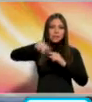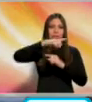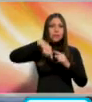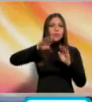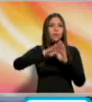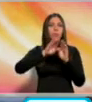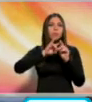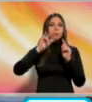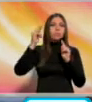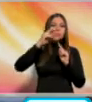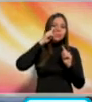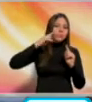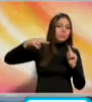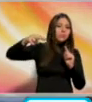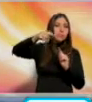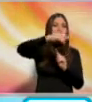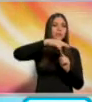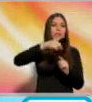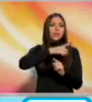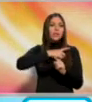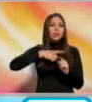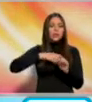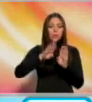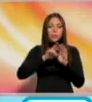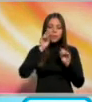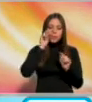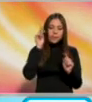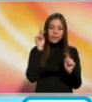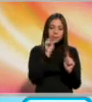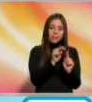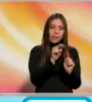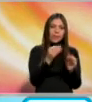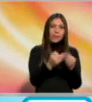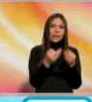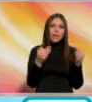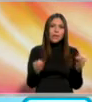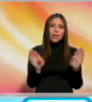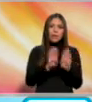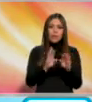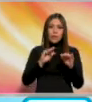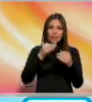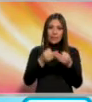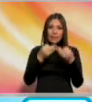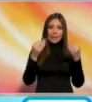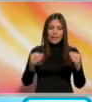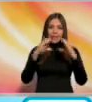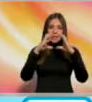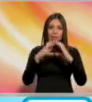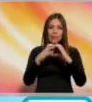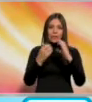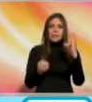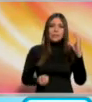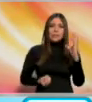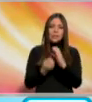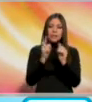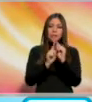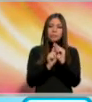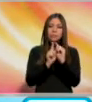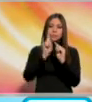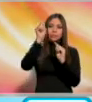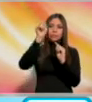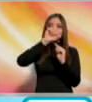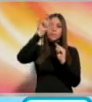agencia espacial es mirar a la Tierra. Es decir, ¿Cómo se ve salimos desde de- el espacio, ¿Cómo no? se ve el espacio y qué información nos puede dar esto? Claro.